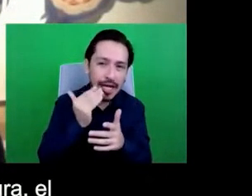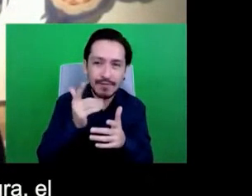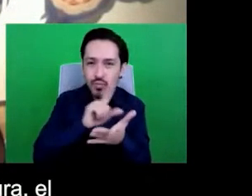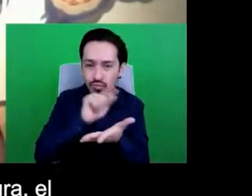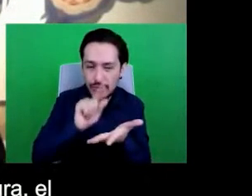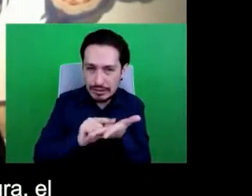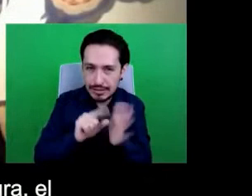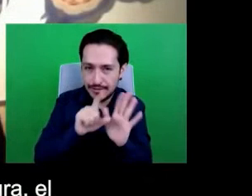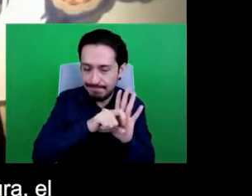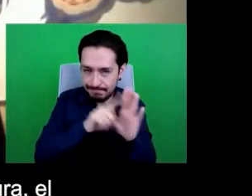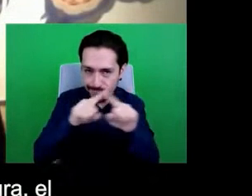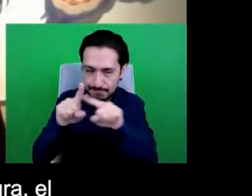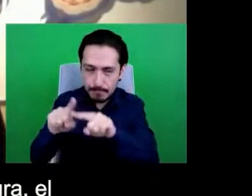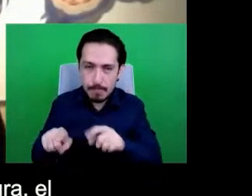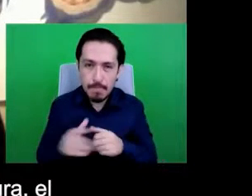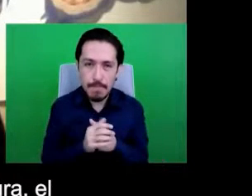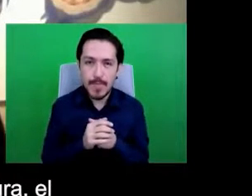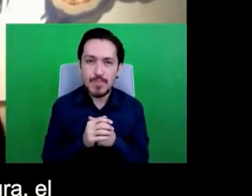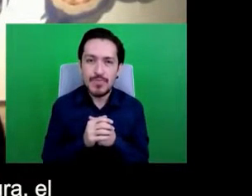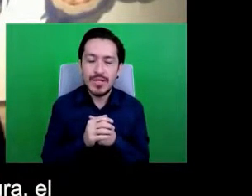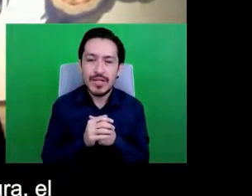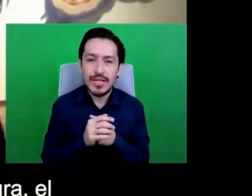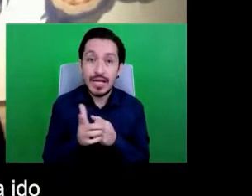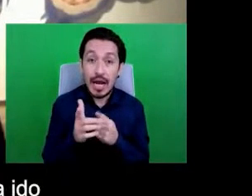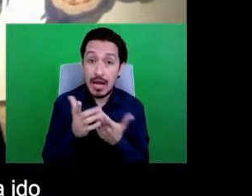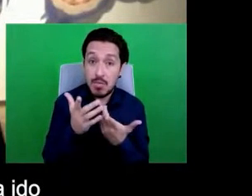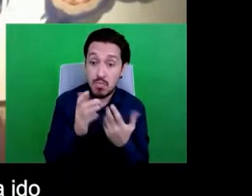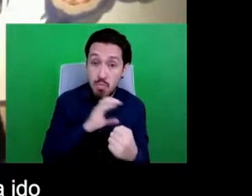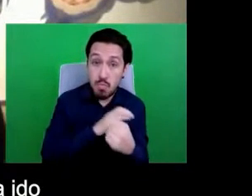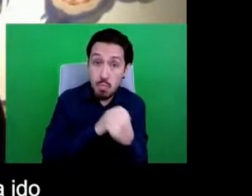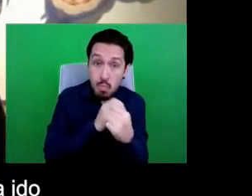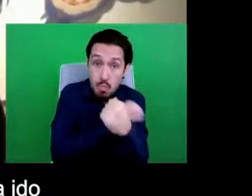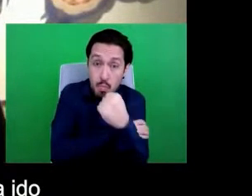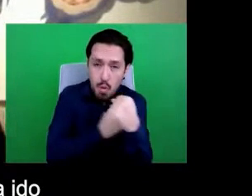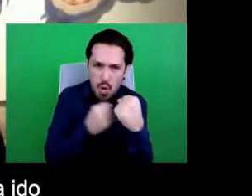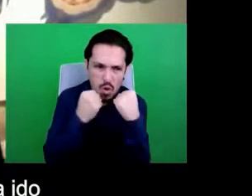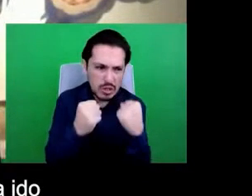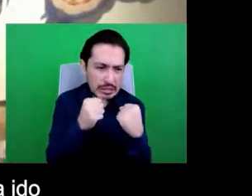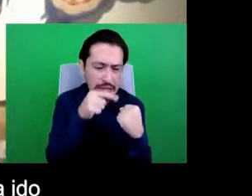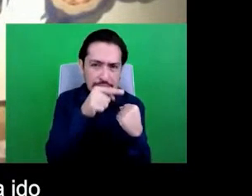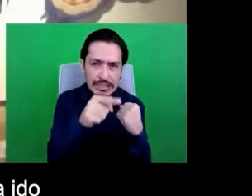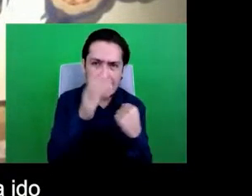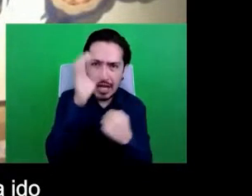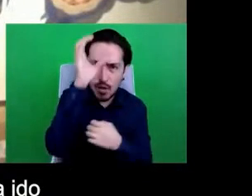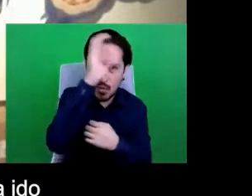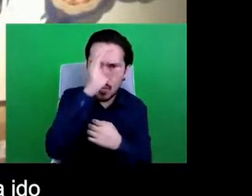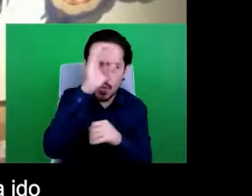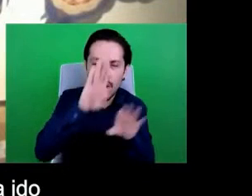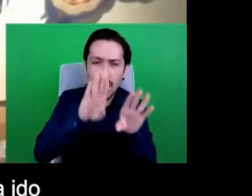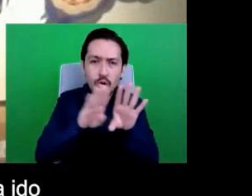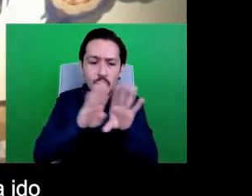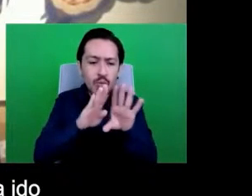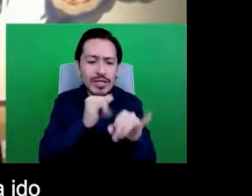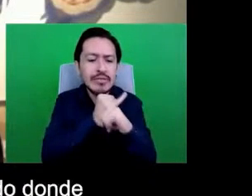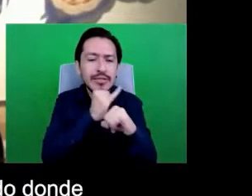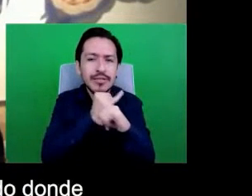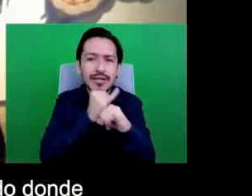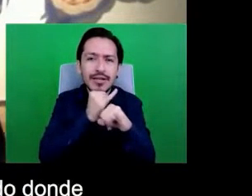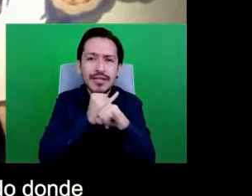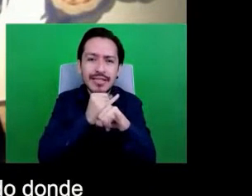de la cultura, el poder económico de la cultura, la forma en la que el mundo digital online se ha ido transformando,